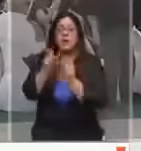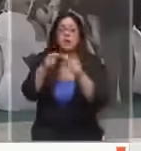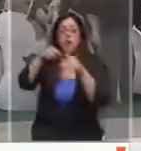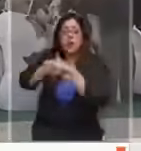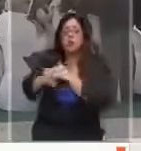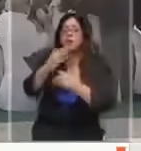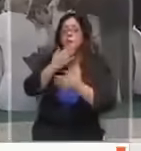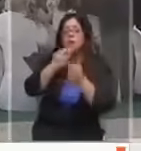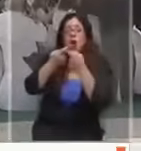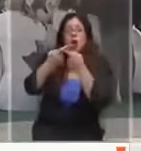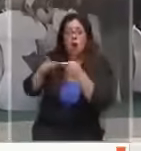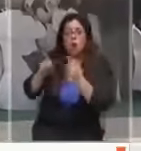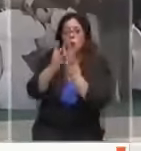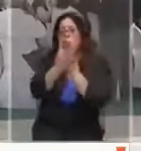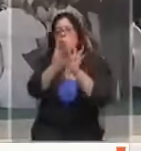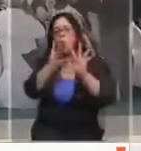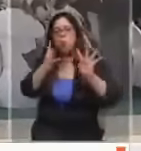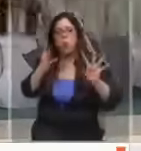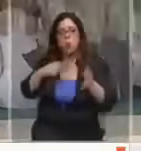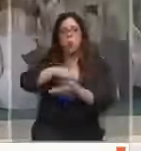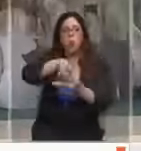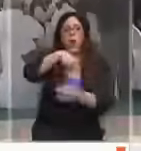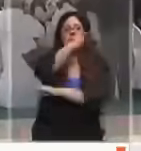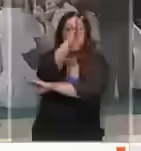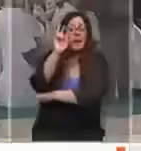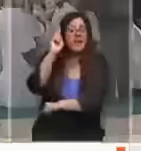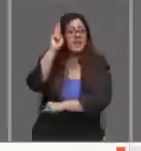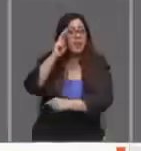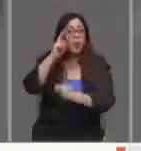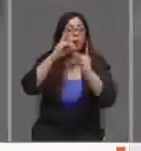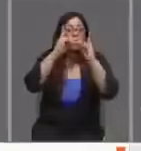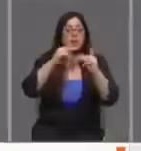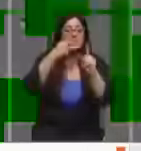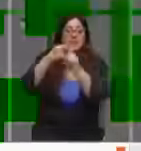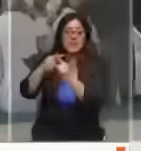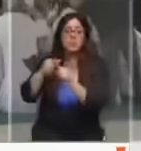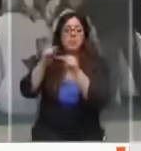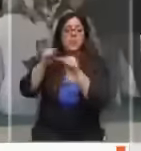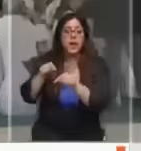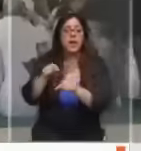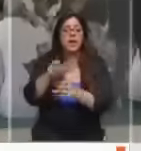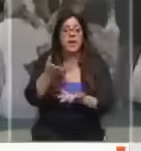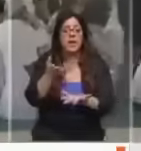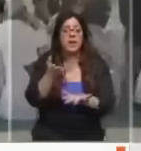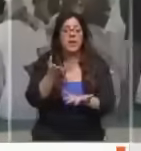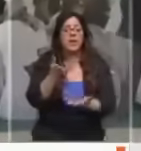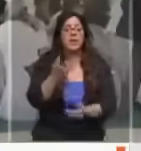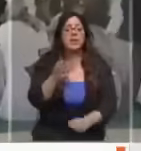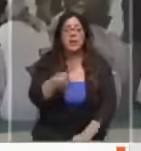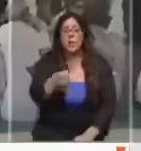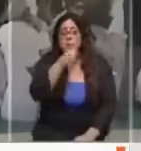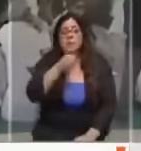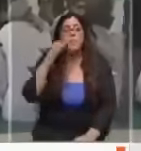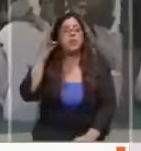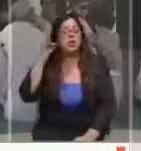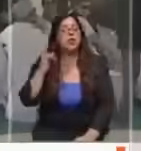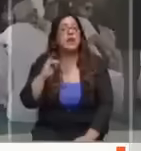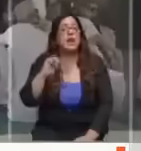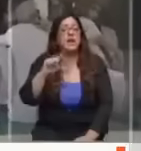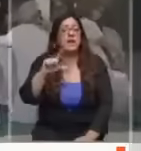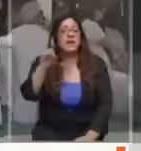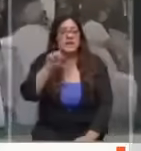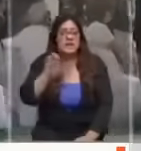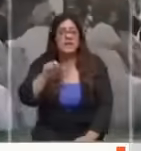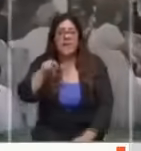otra suerte de fila al ingreso del Parque del Recuerdo, hasta donde está Nilce Silva, que ya está en la parte donde se puede ubicar oficialmente